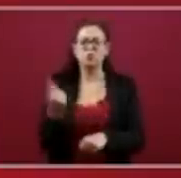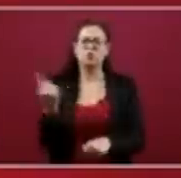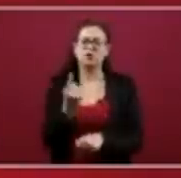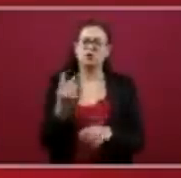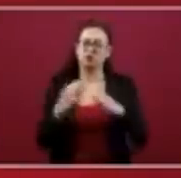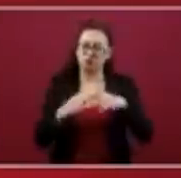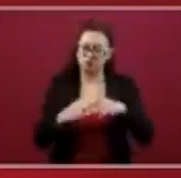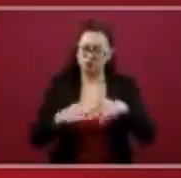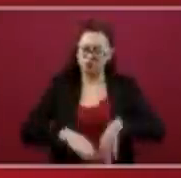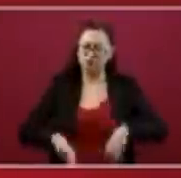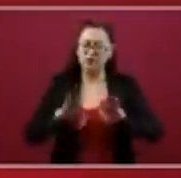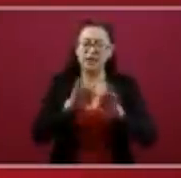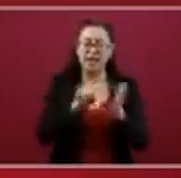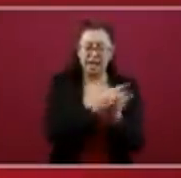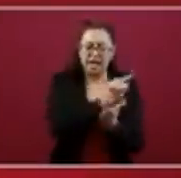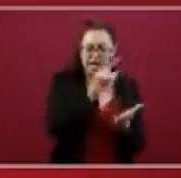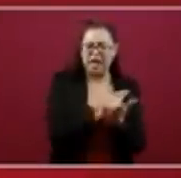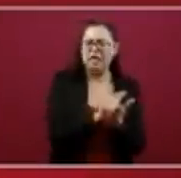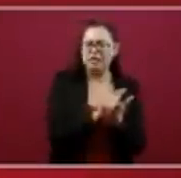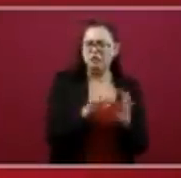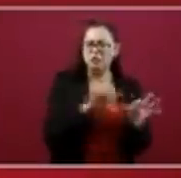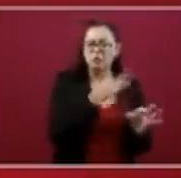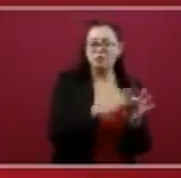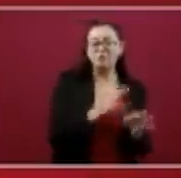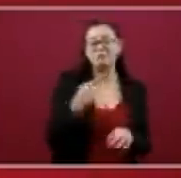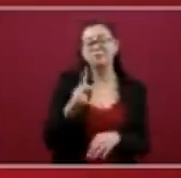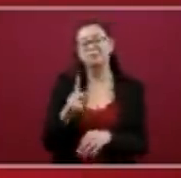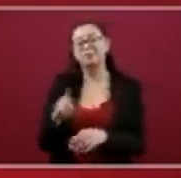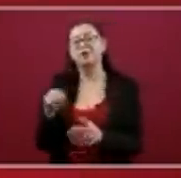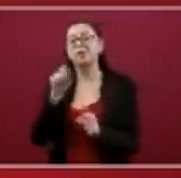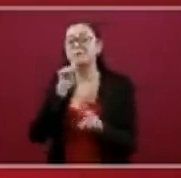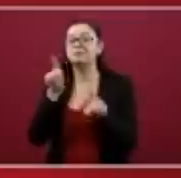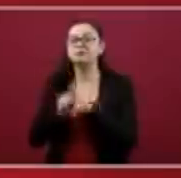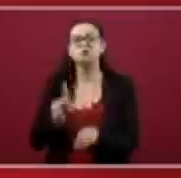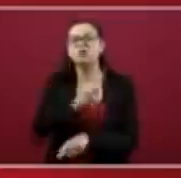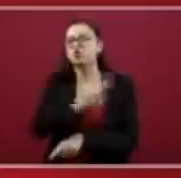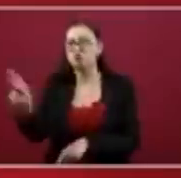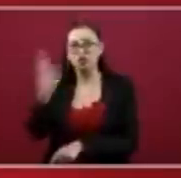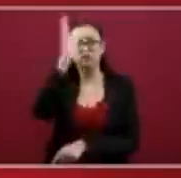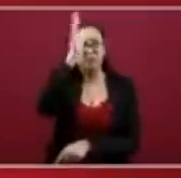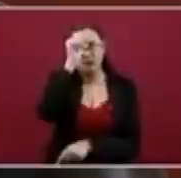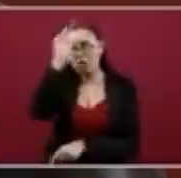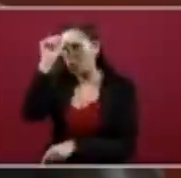legalidad y legitimidad suficiente,